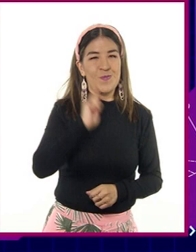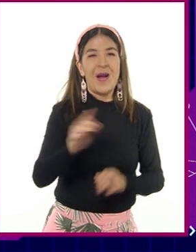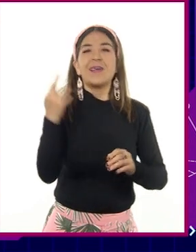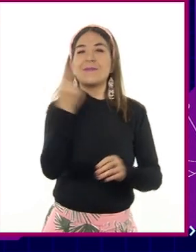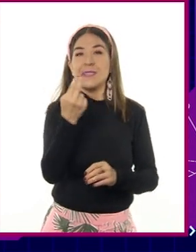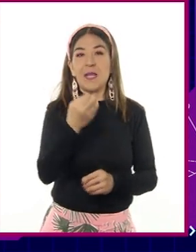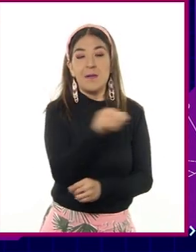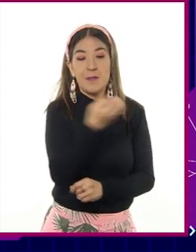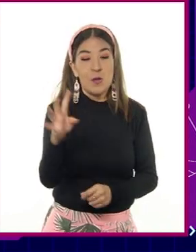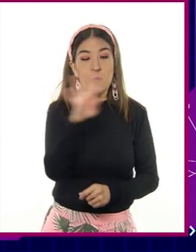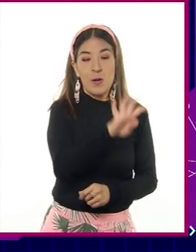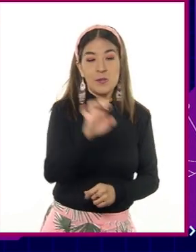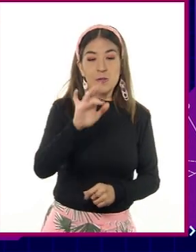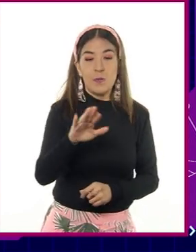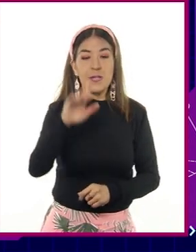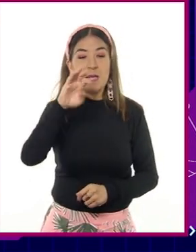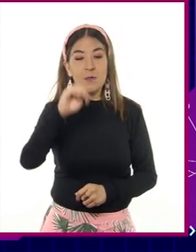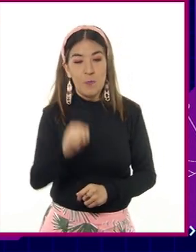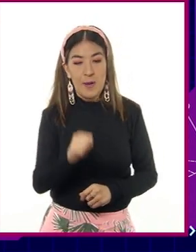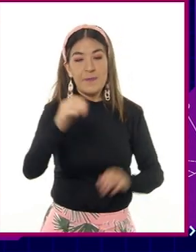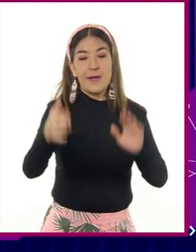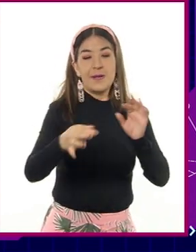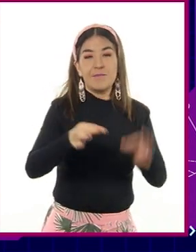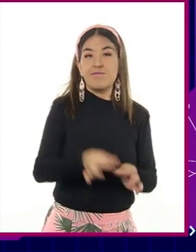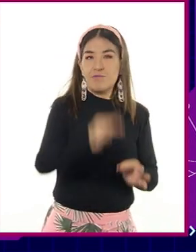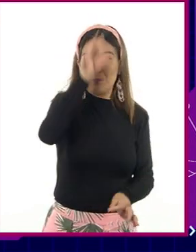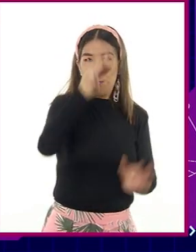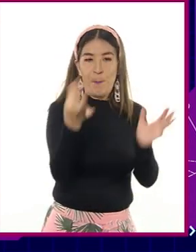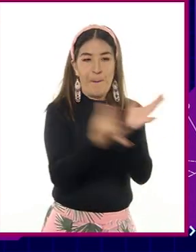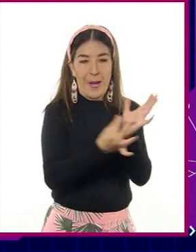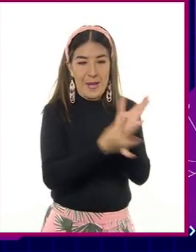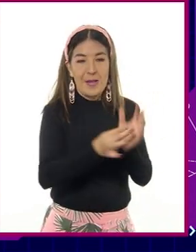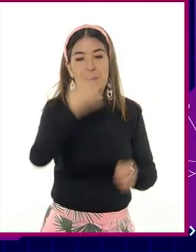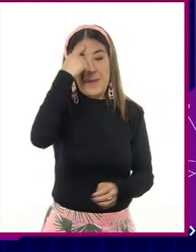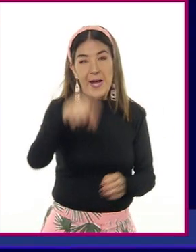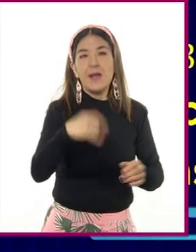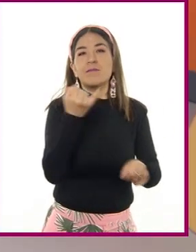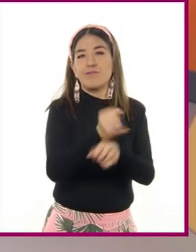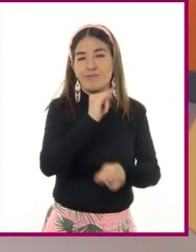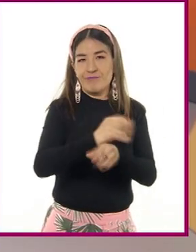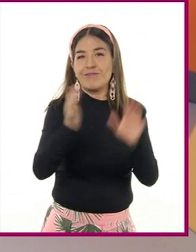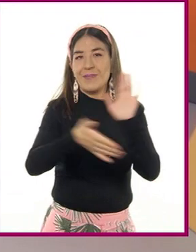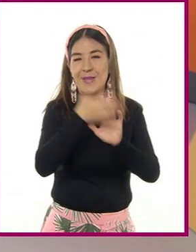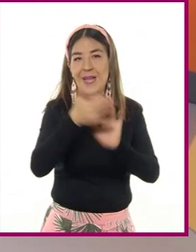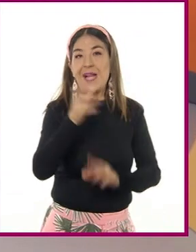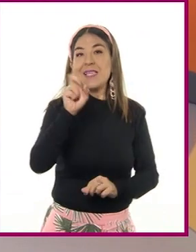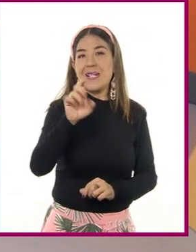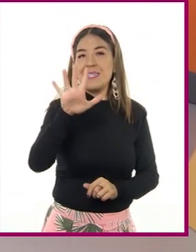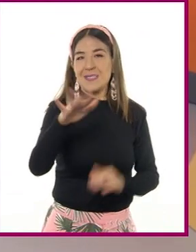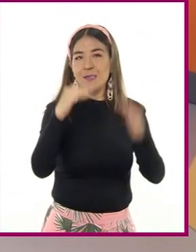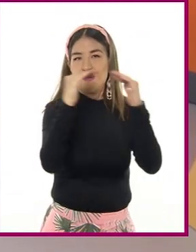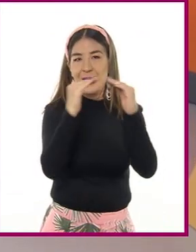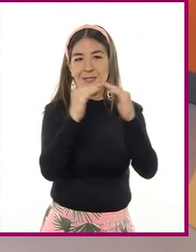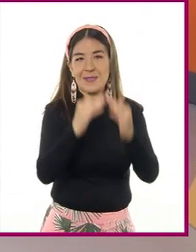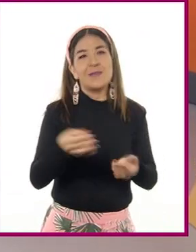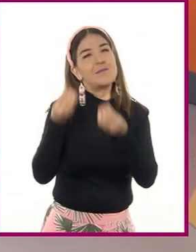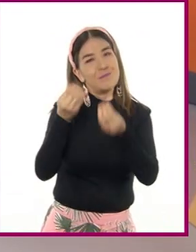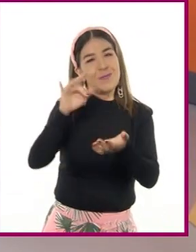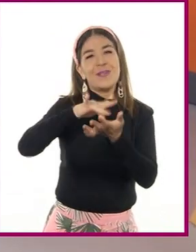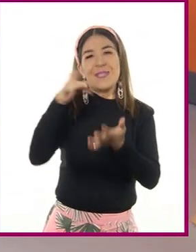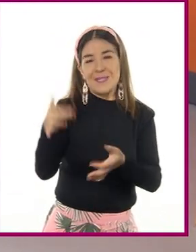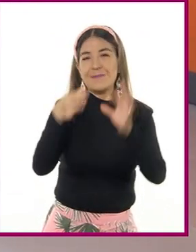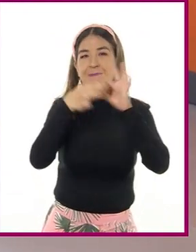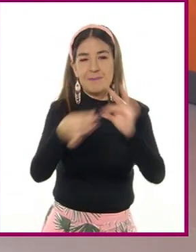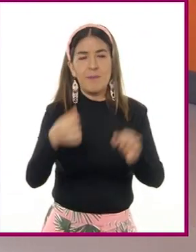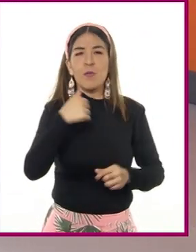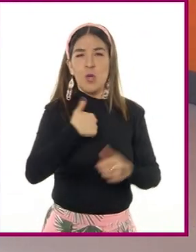necesitará 459 varillas para construir 35 casas. Muchas gracias, maestra. Entiendo